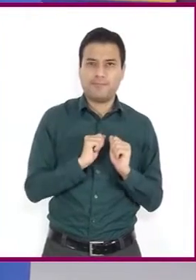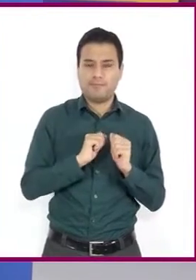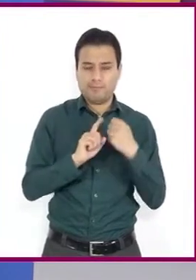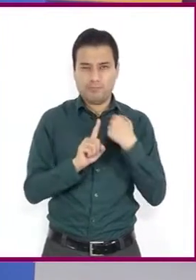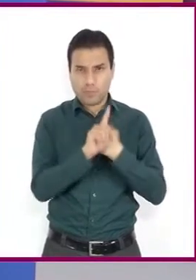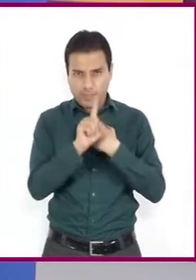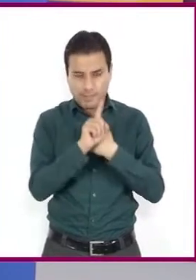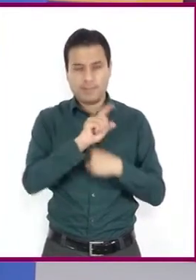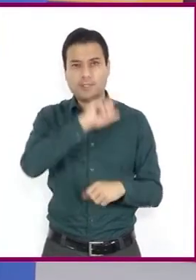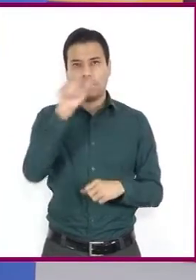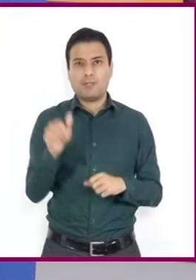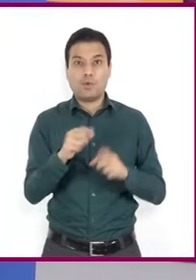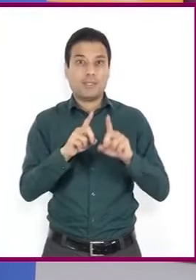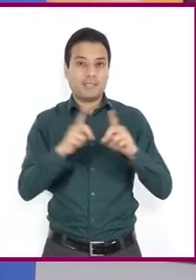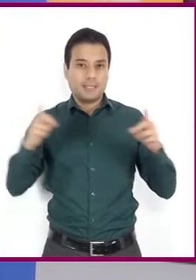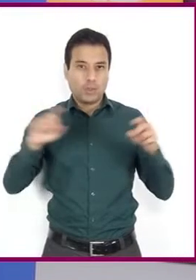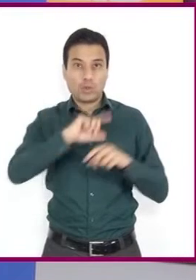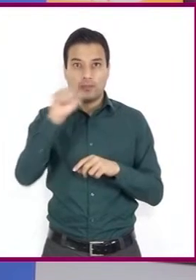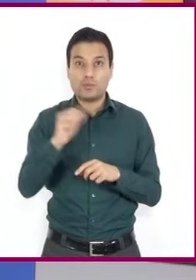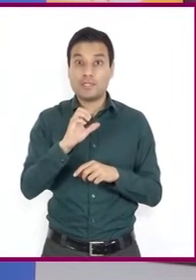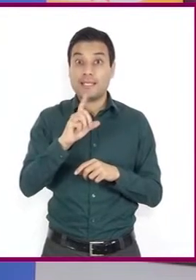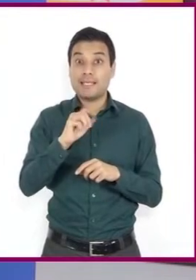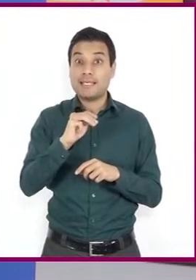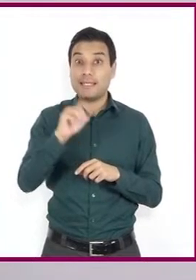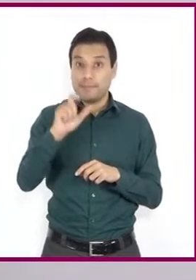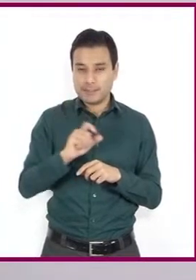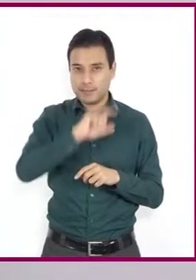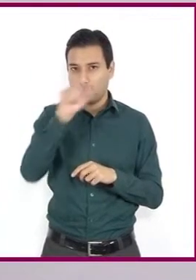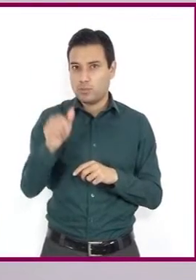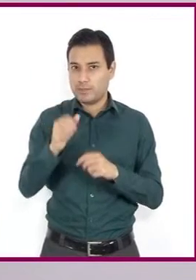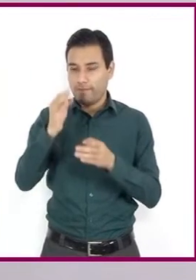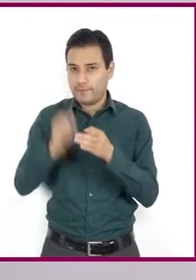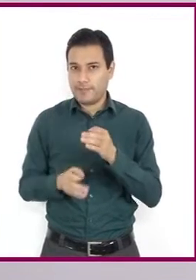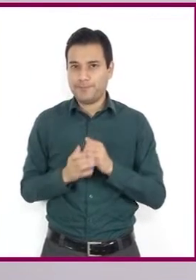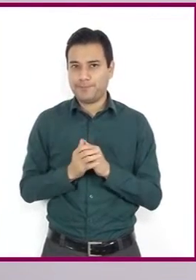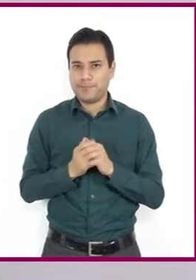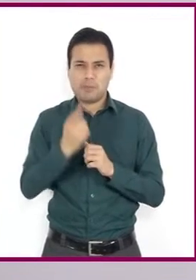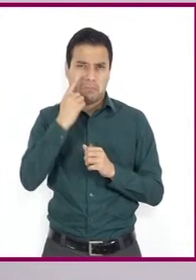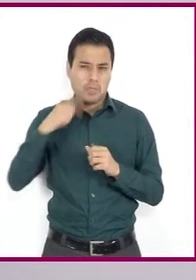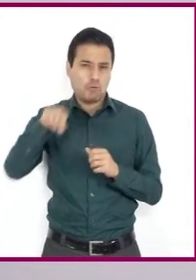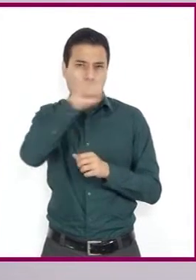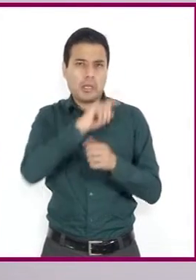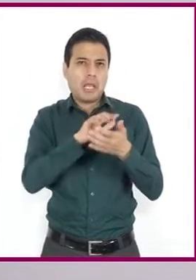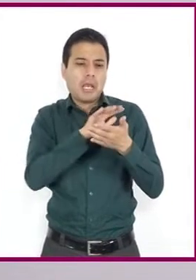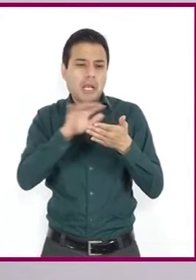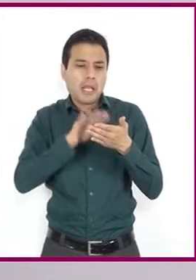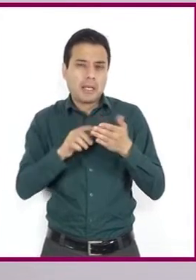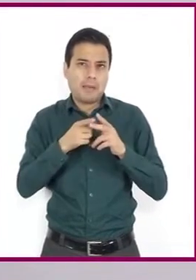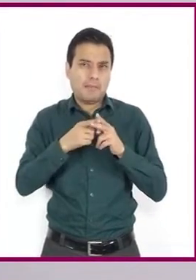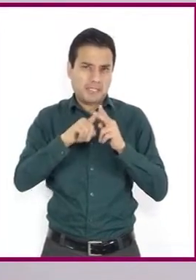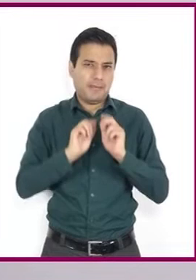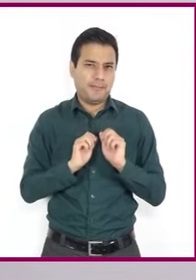le sigue el desarrollo, clímax y desenlace. Nosotros solo leímos una parte del planteamiento, pero ustedes